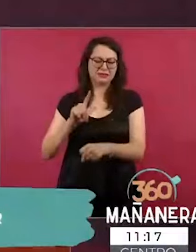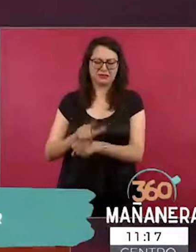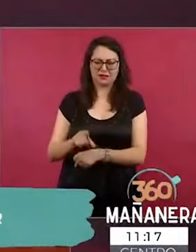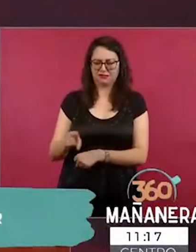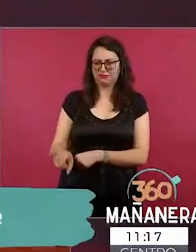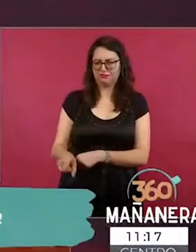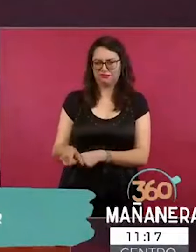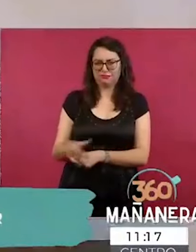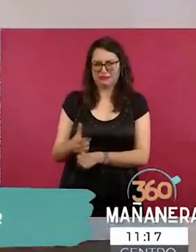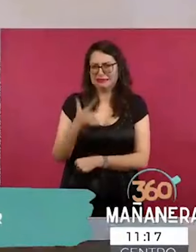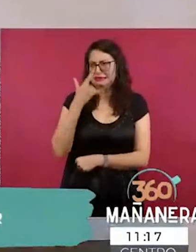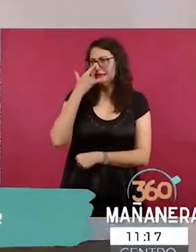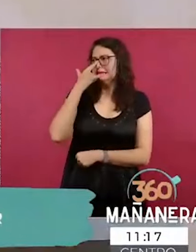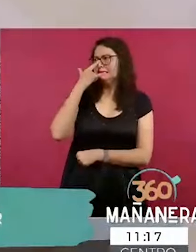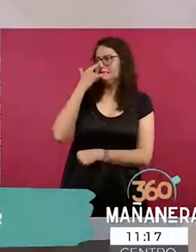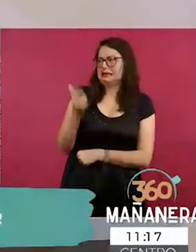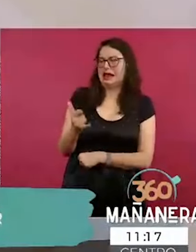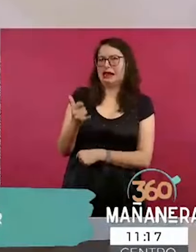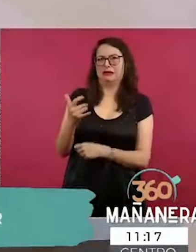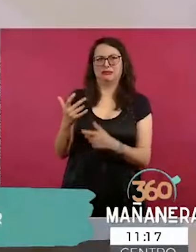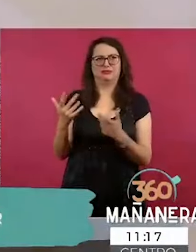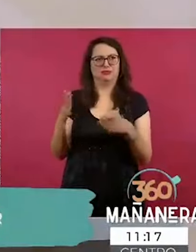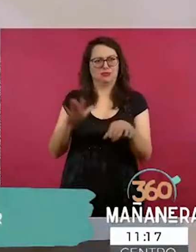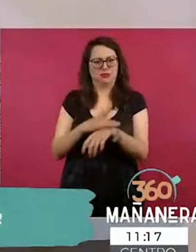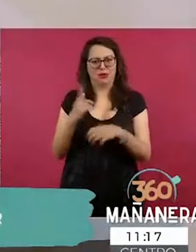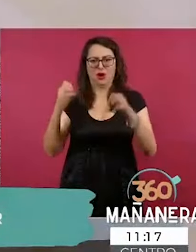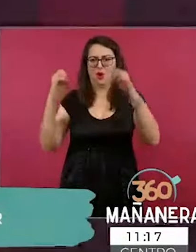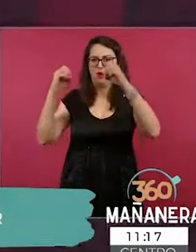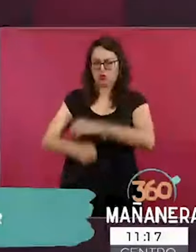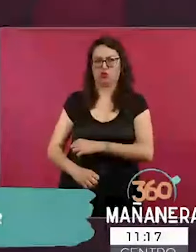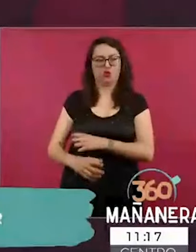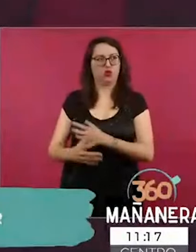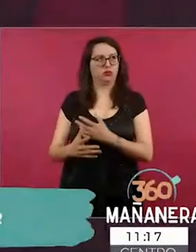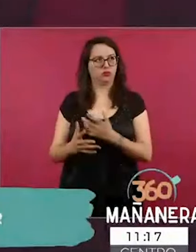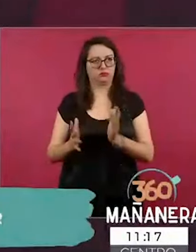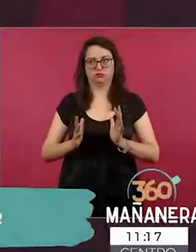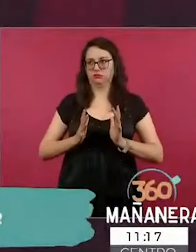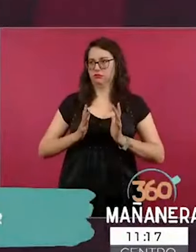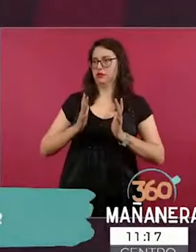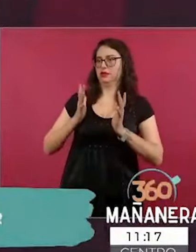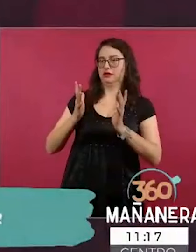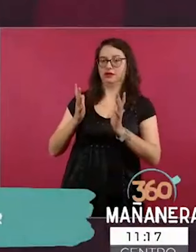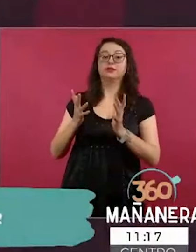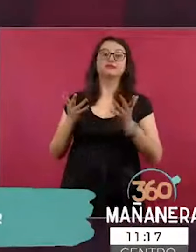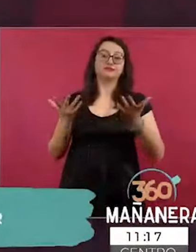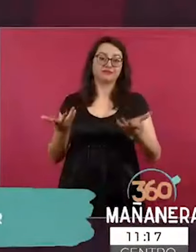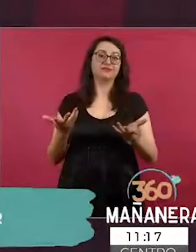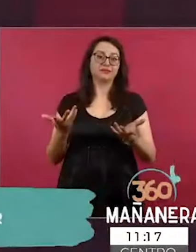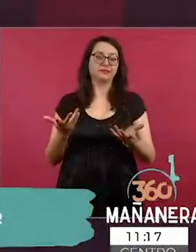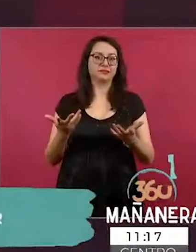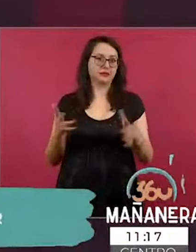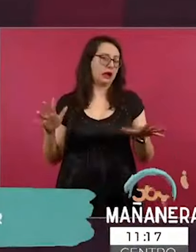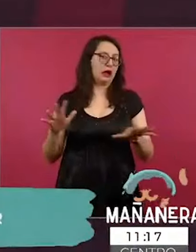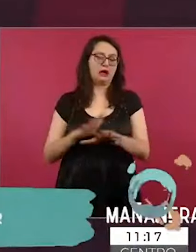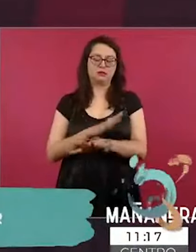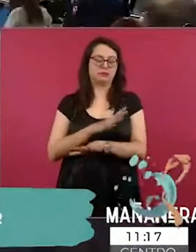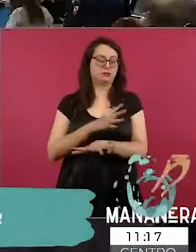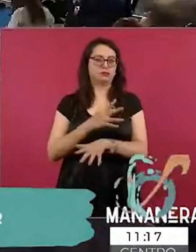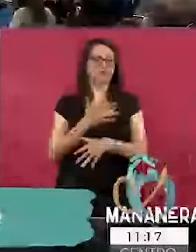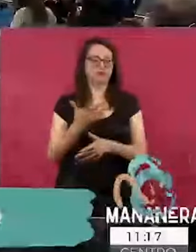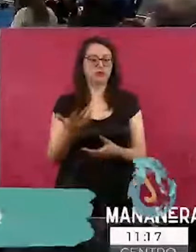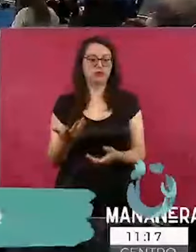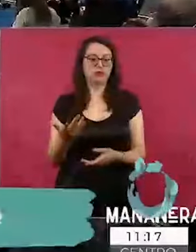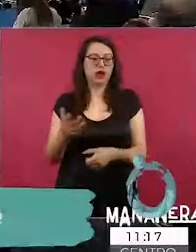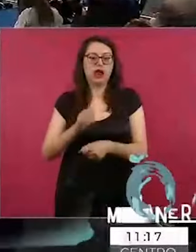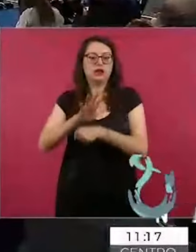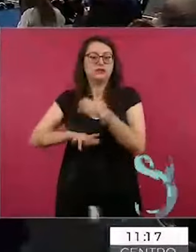demostrando cuán importante es biológicamente el sol y los ciclos de día y de noche para todos los seres vivos incluyéndonos